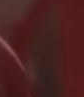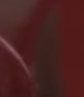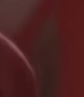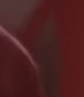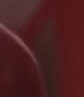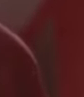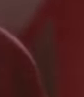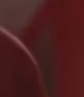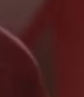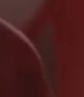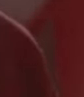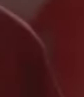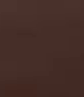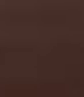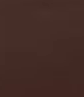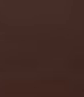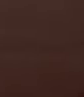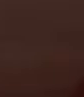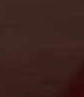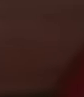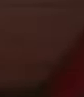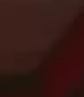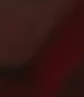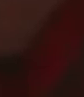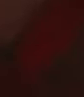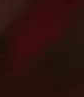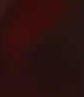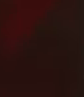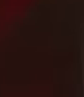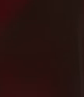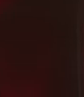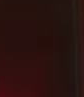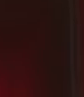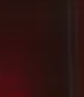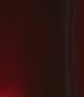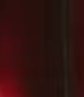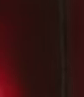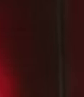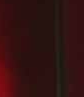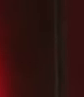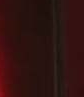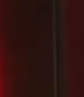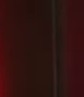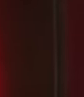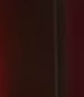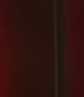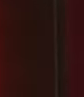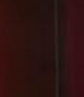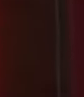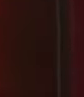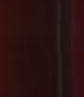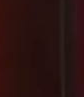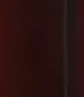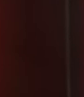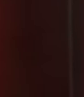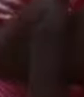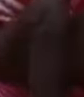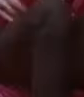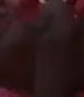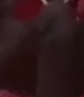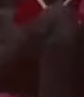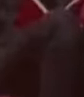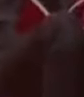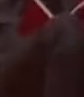me están lloviendo fichas y es tu crush. Honor de samuráis. Su vídeo con chicas florero, una paletada que da